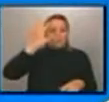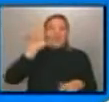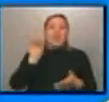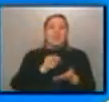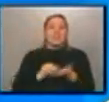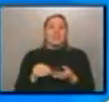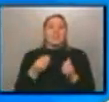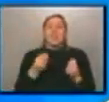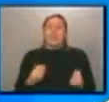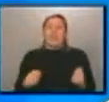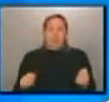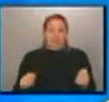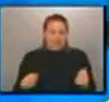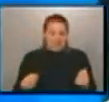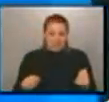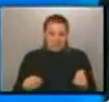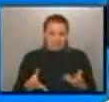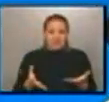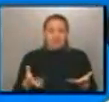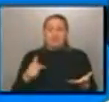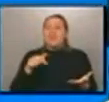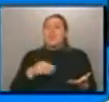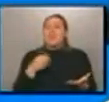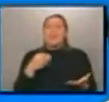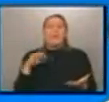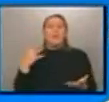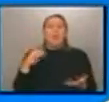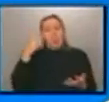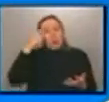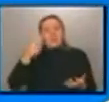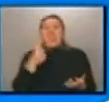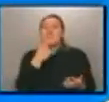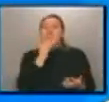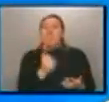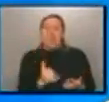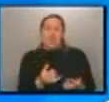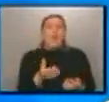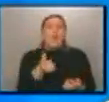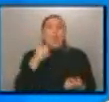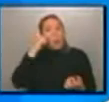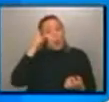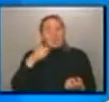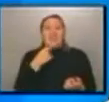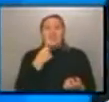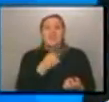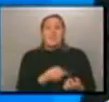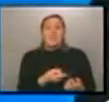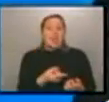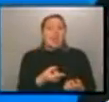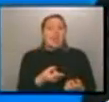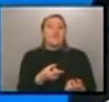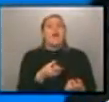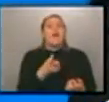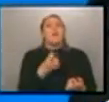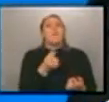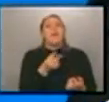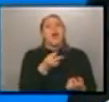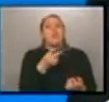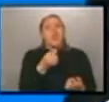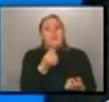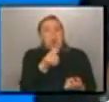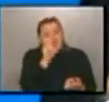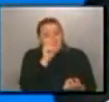¿Qué es lo que va a pasar ahora? ¿Qué es lo primero que le va a plantear el juez? El juez le va a decir, señor, ¿de dónde sacó el